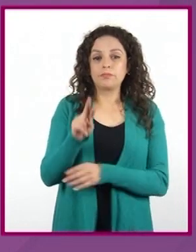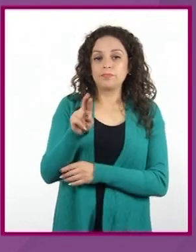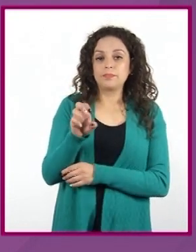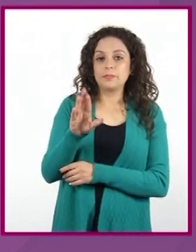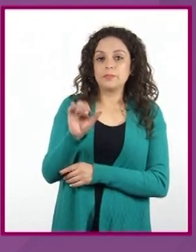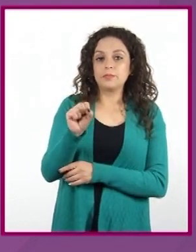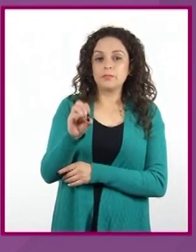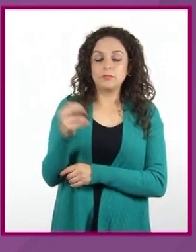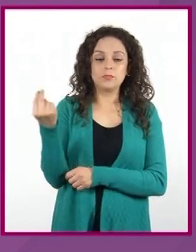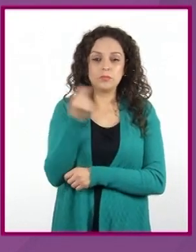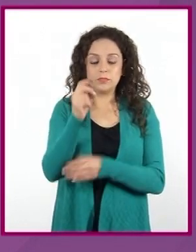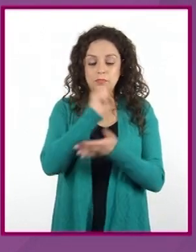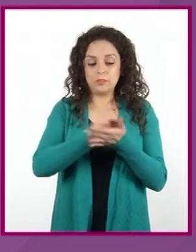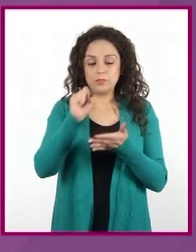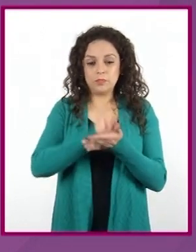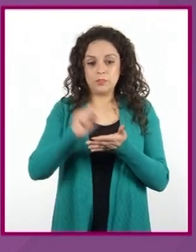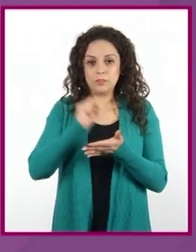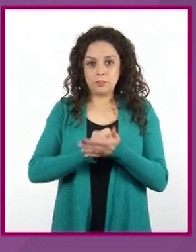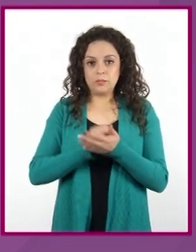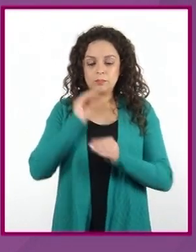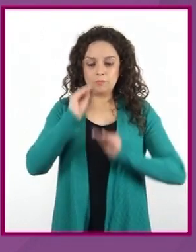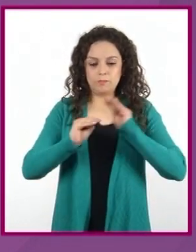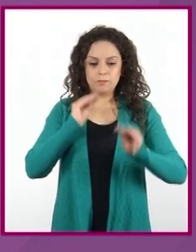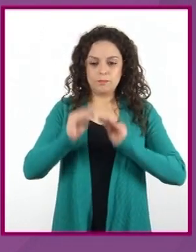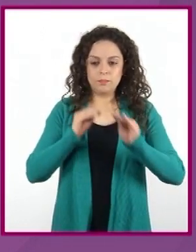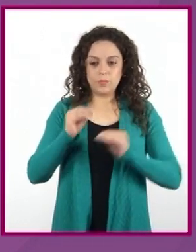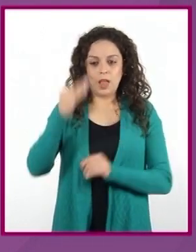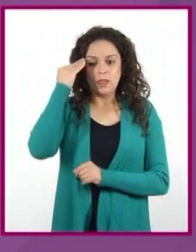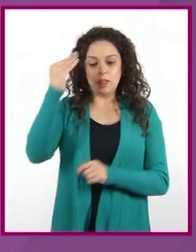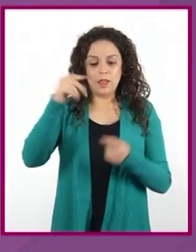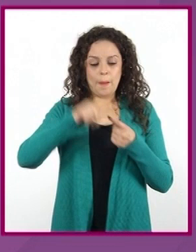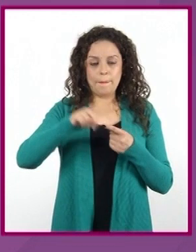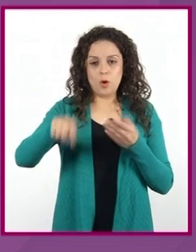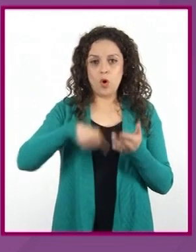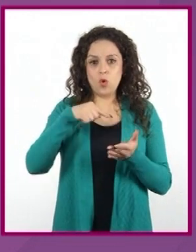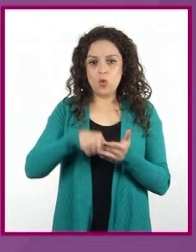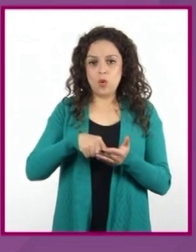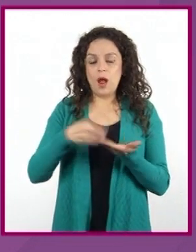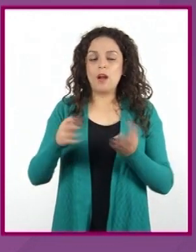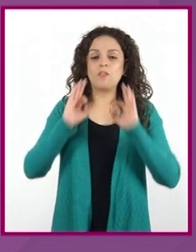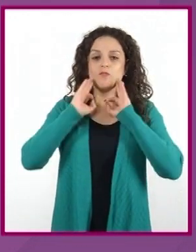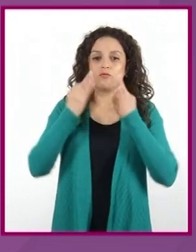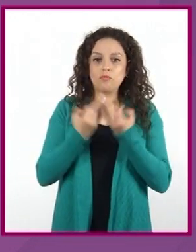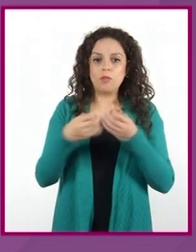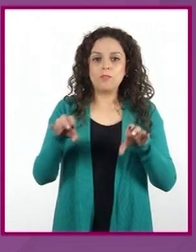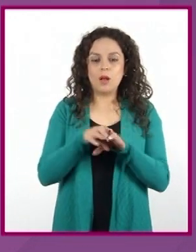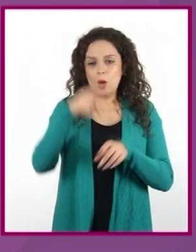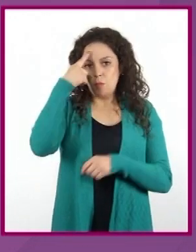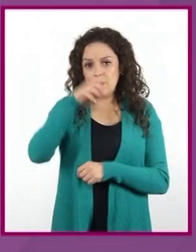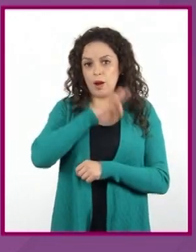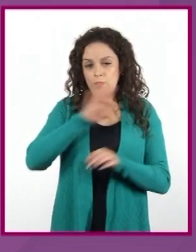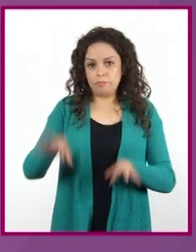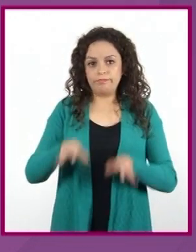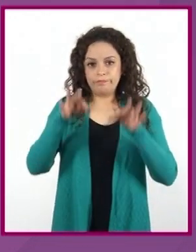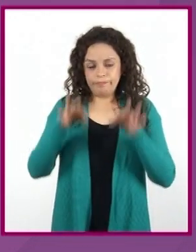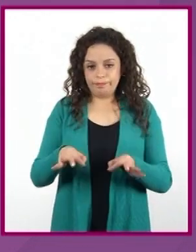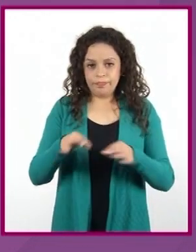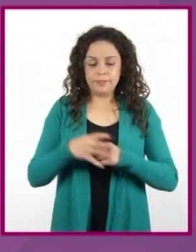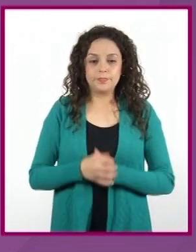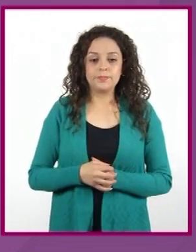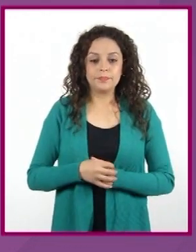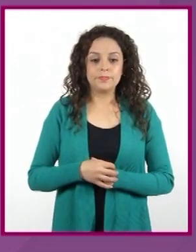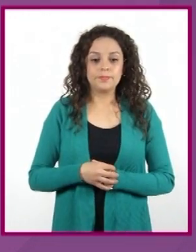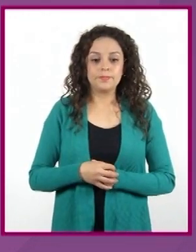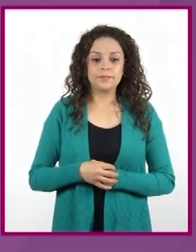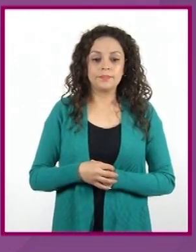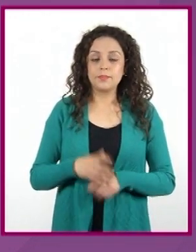Se deben describir los elementos circunstanciales de tiempo, lugar, modo y forma para poderse cumplir. La voluntad